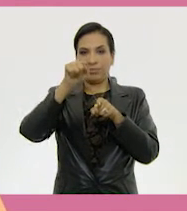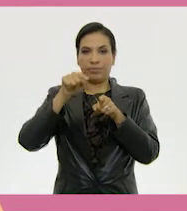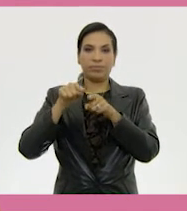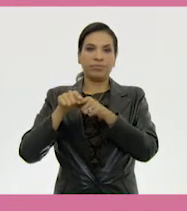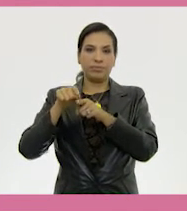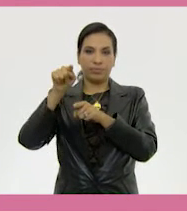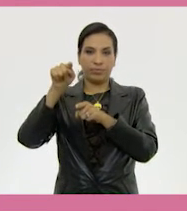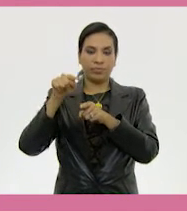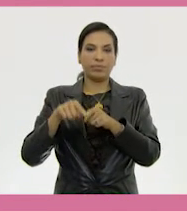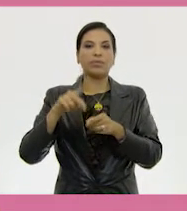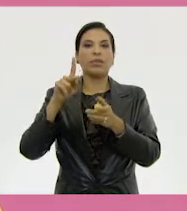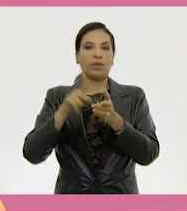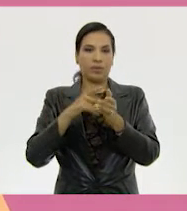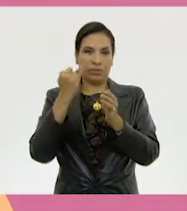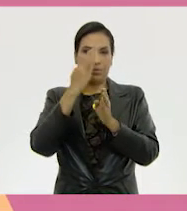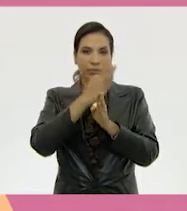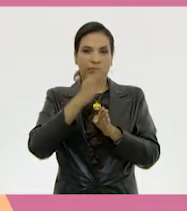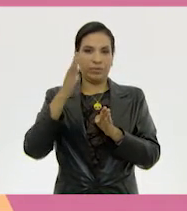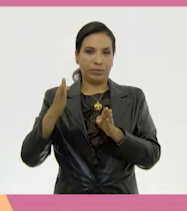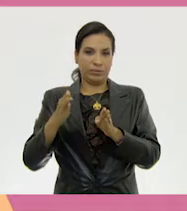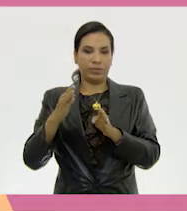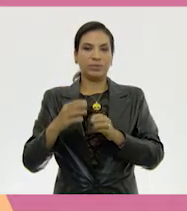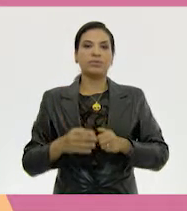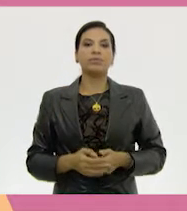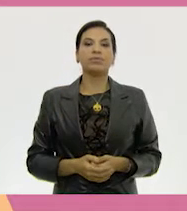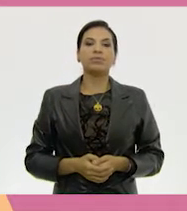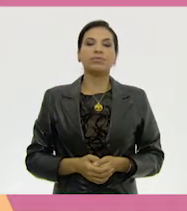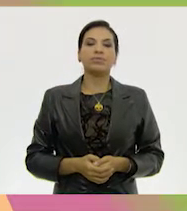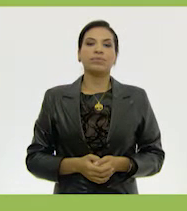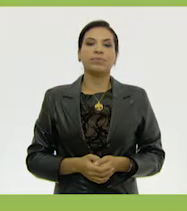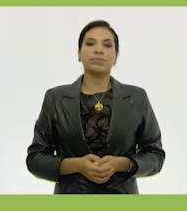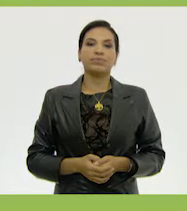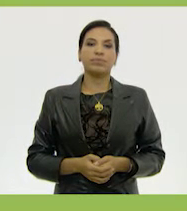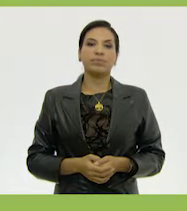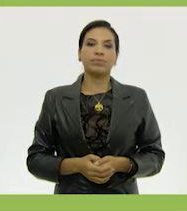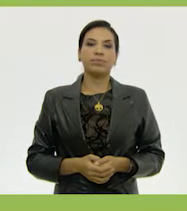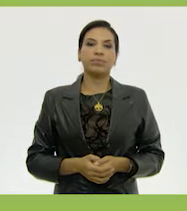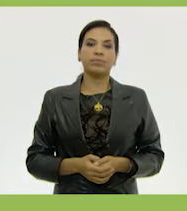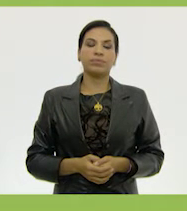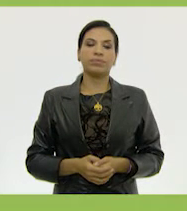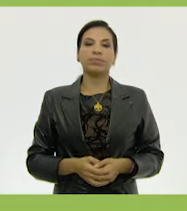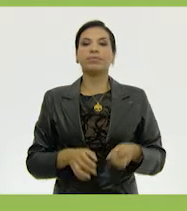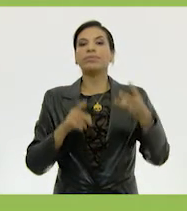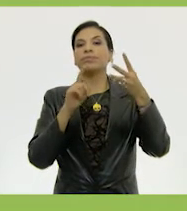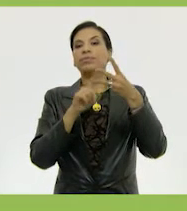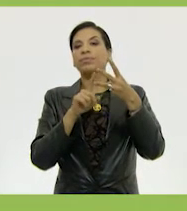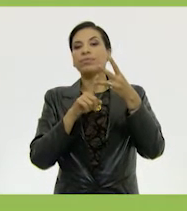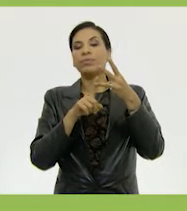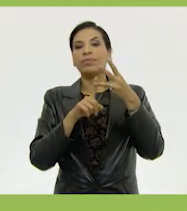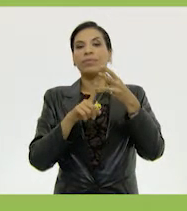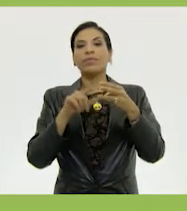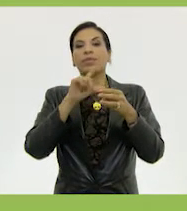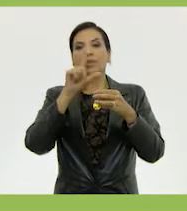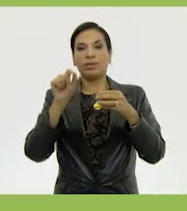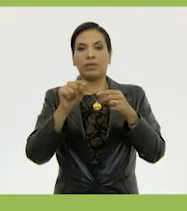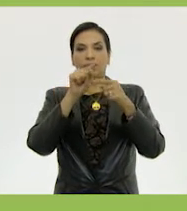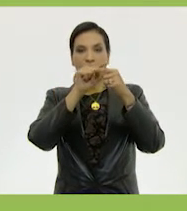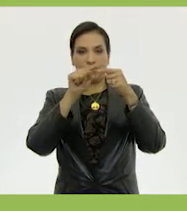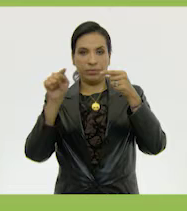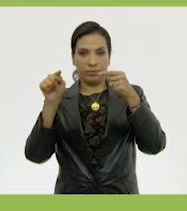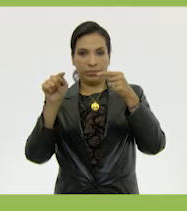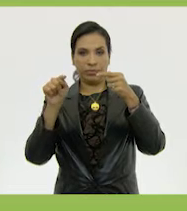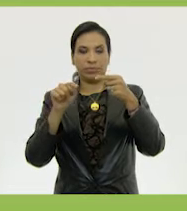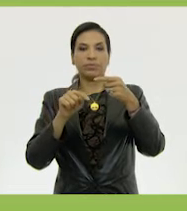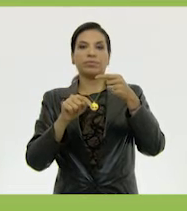arriba. Repite el paso anterior del otro lado de la playera. 3. Traza la línea